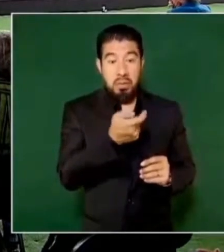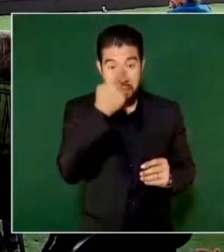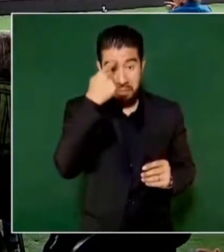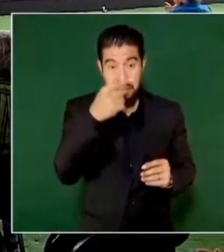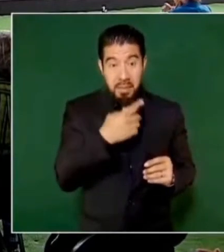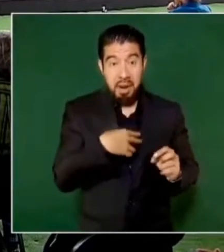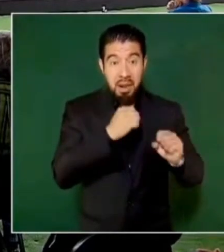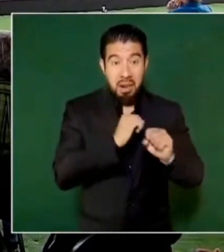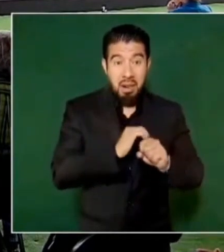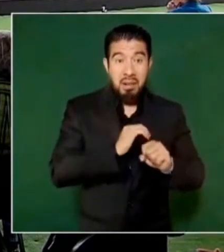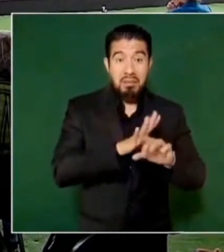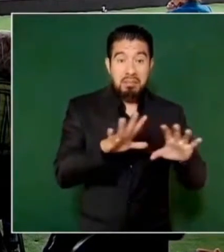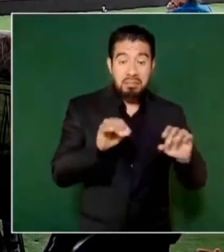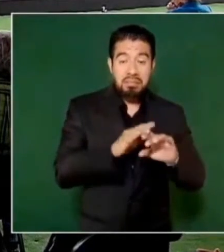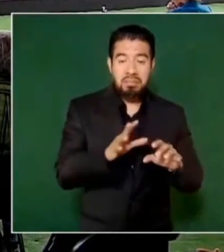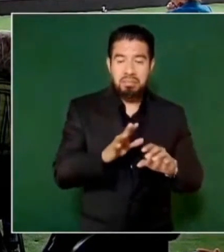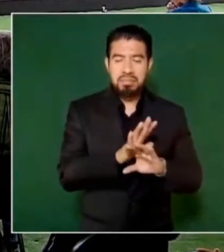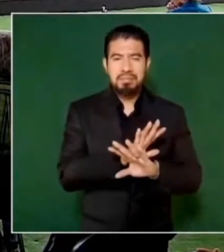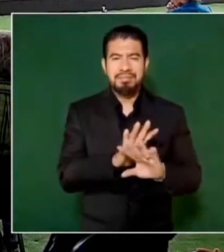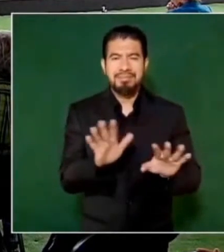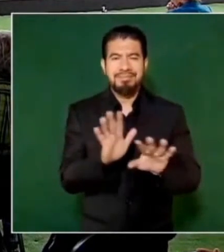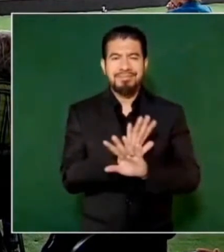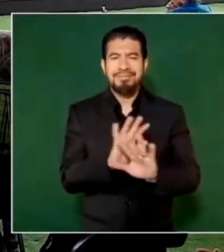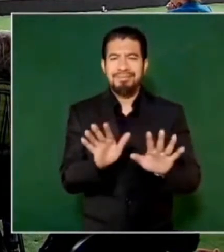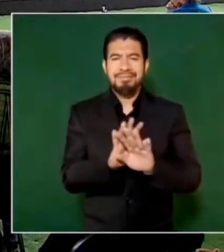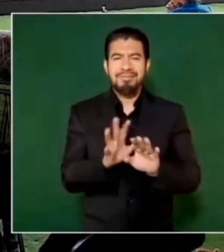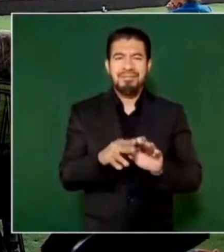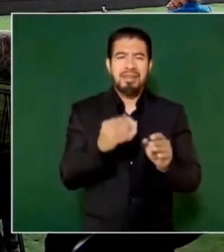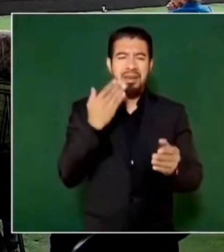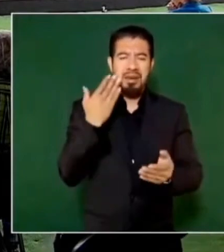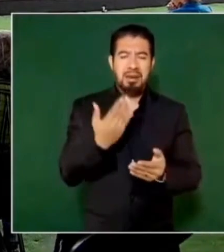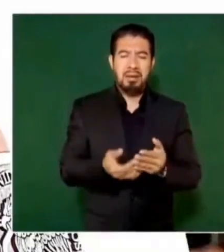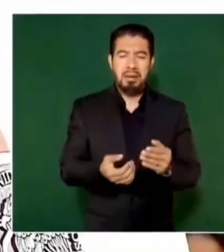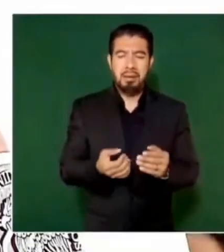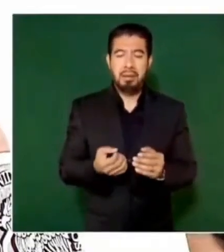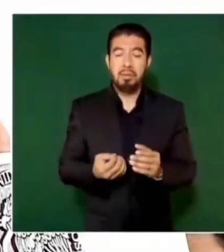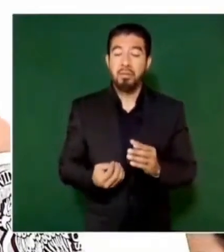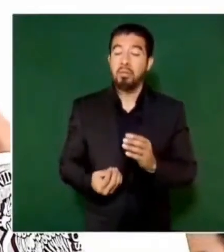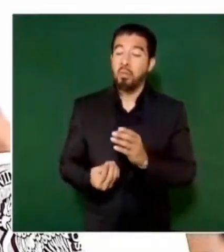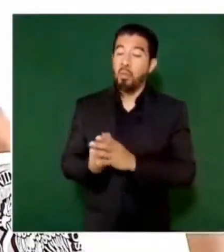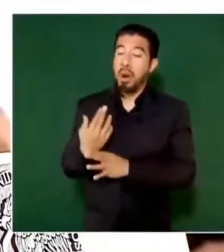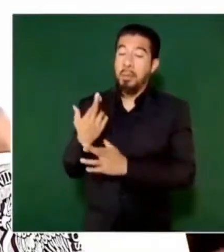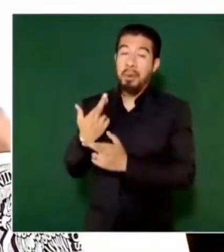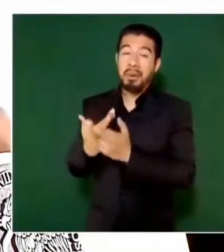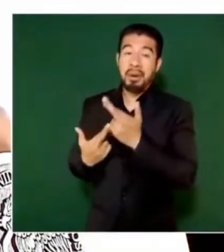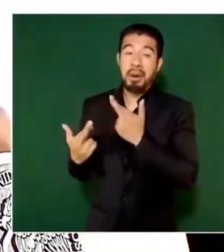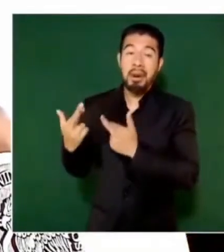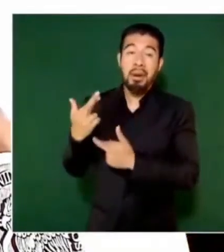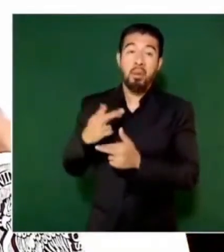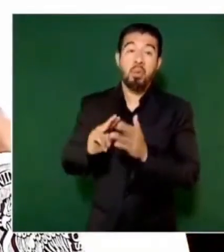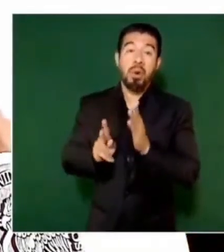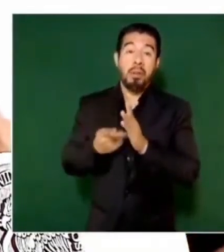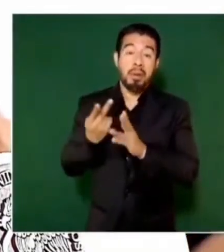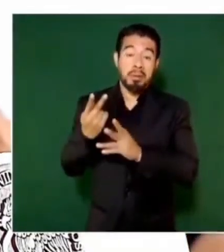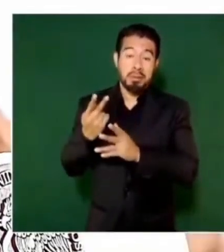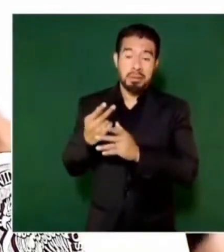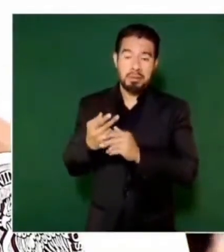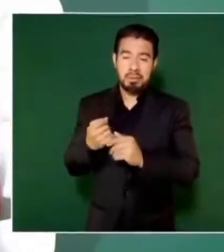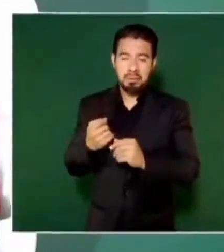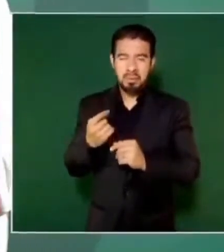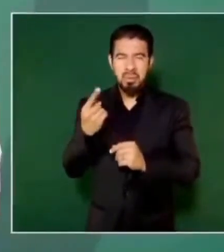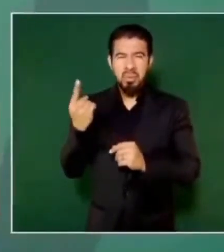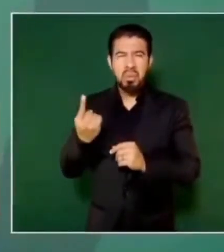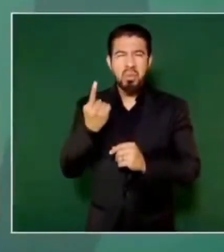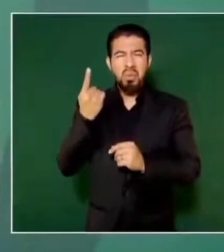los candidatos en publicidad, pero ahora estoy viendo que están regresando. Un señor